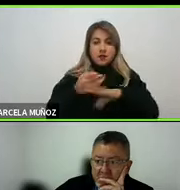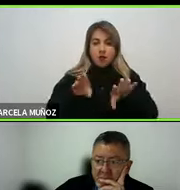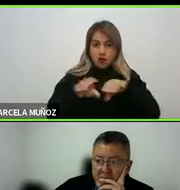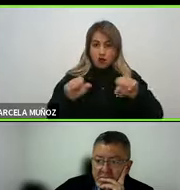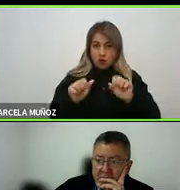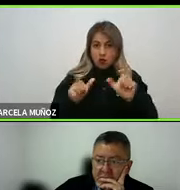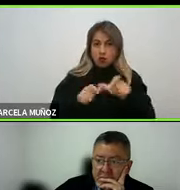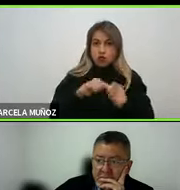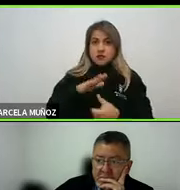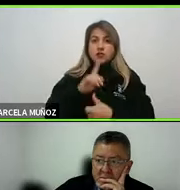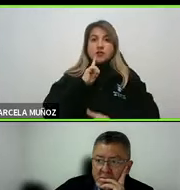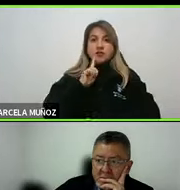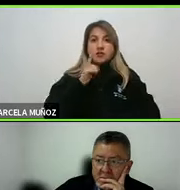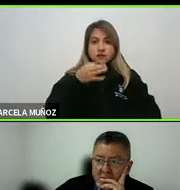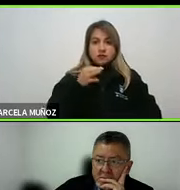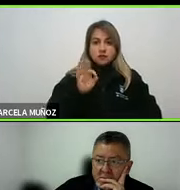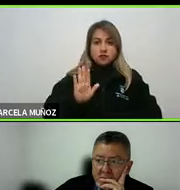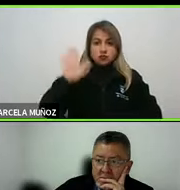Consejo?